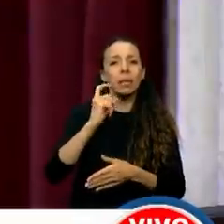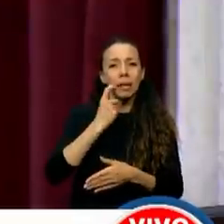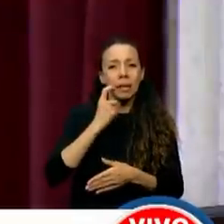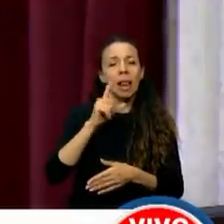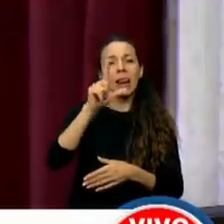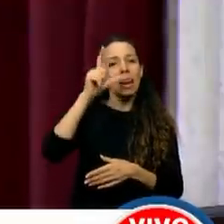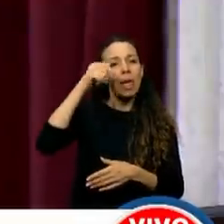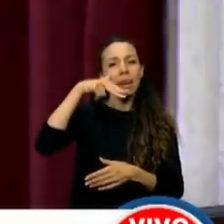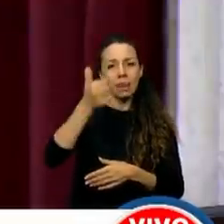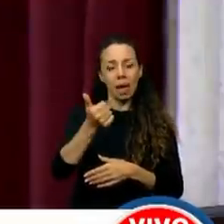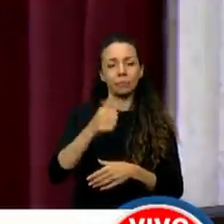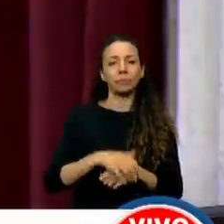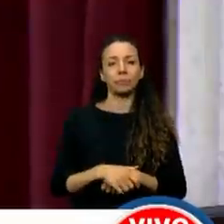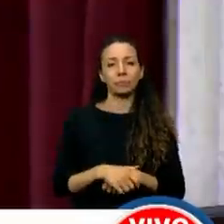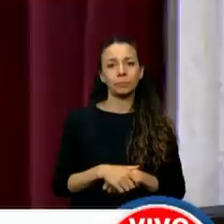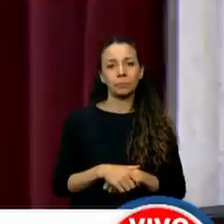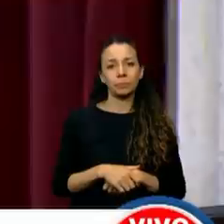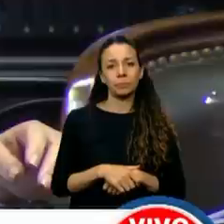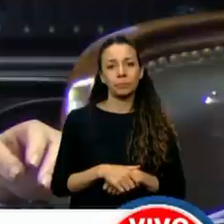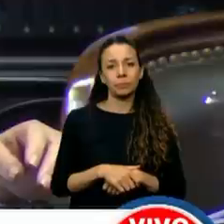las helenas tienen la palabra de pota